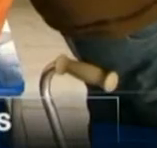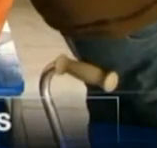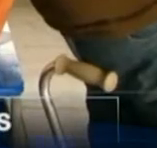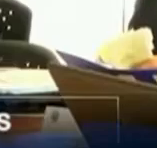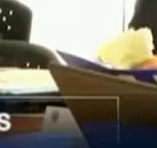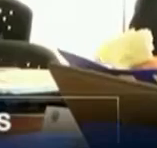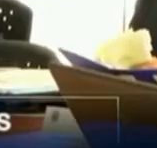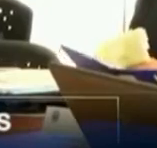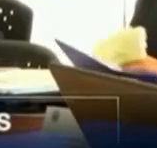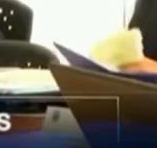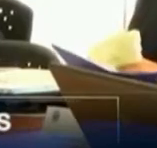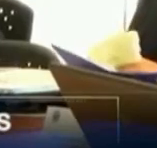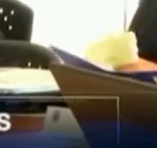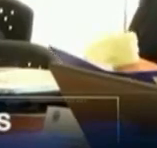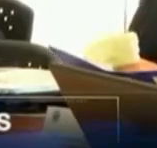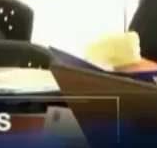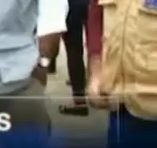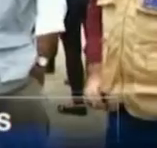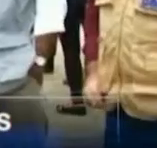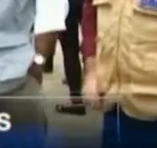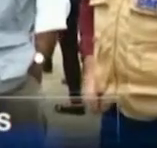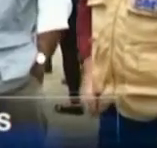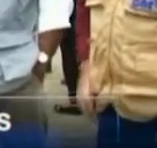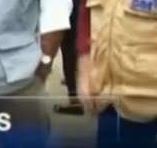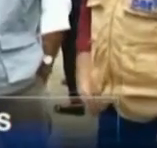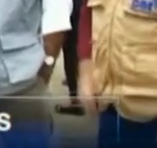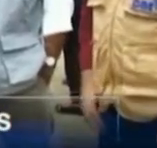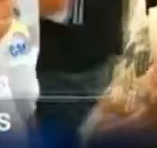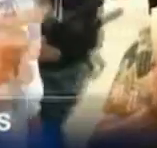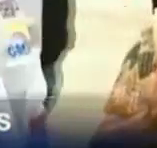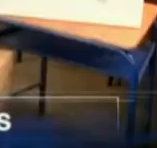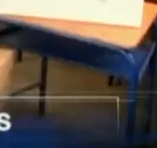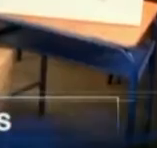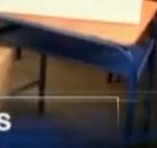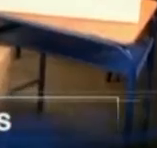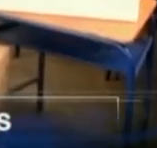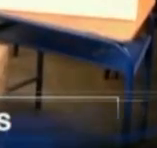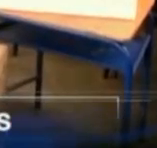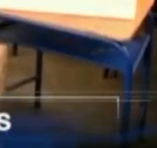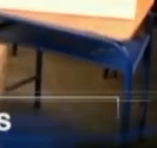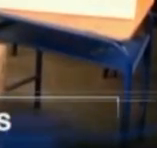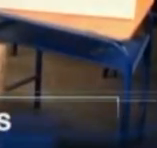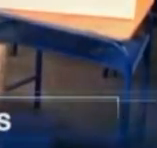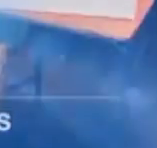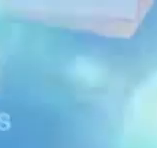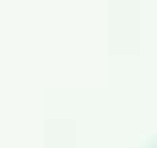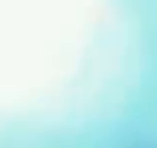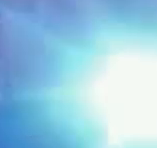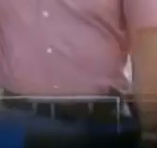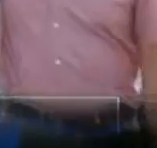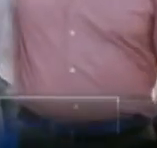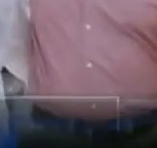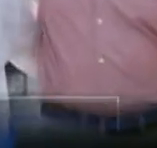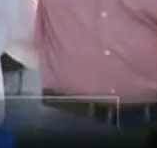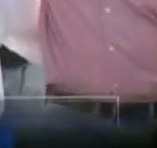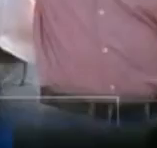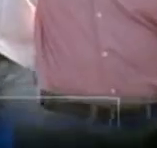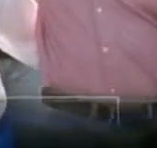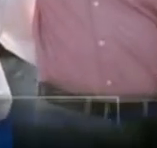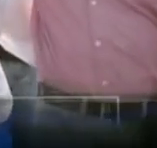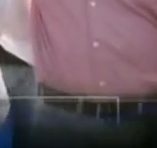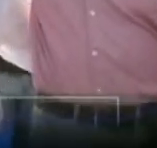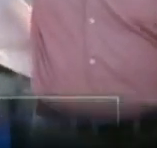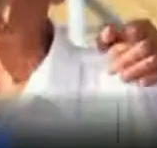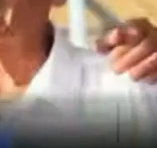Observadores internacionales estarán presentes para proceso de auditoría para las elecciones generales del 2017. La Asamblea